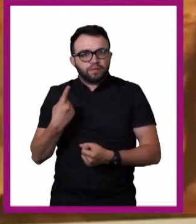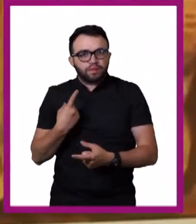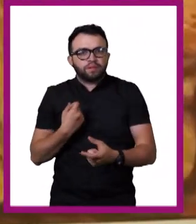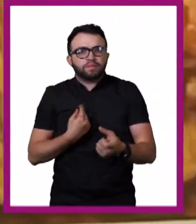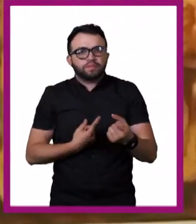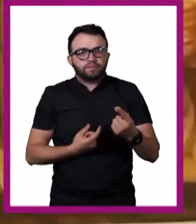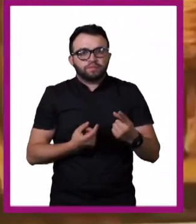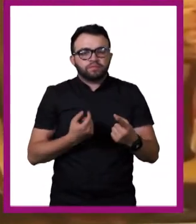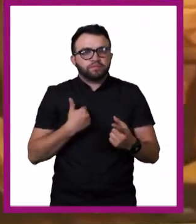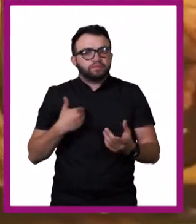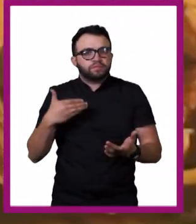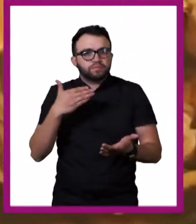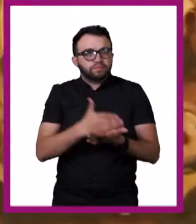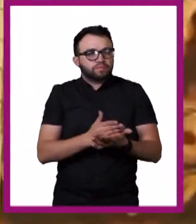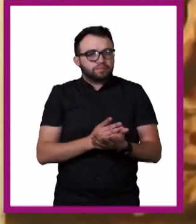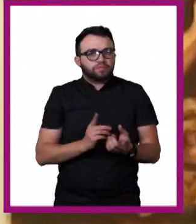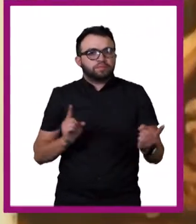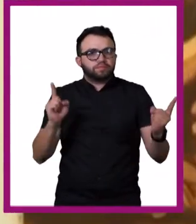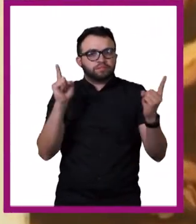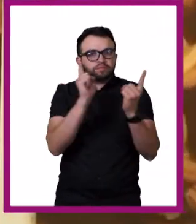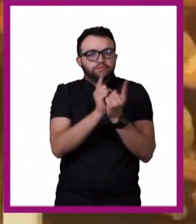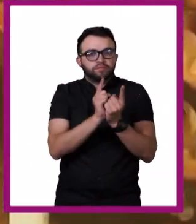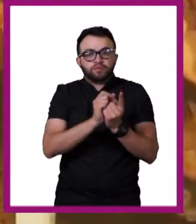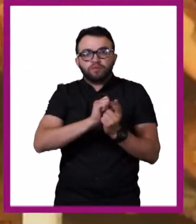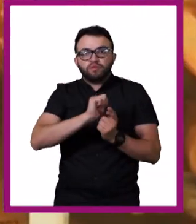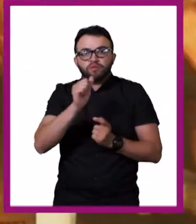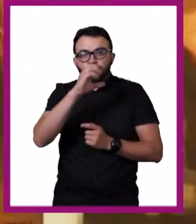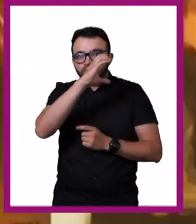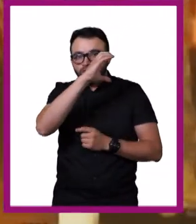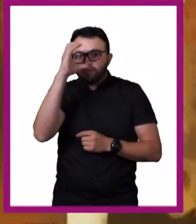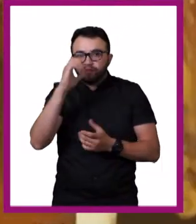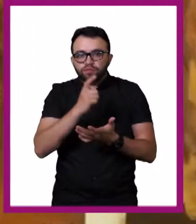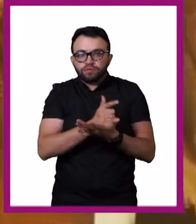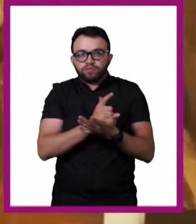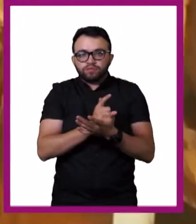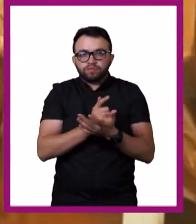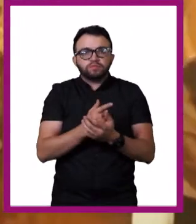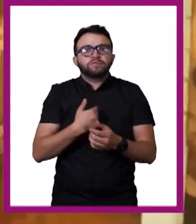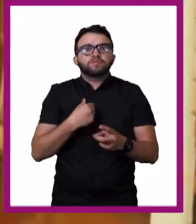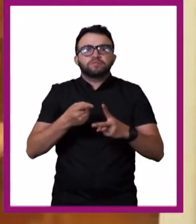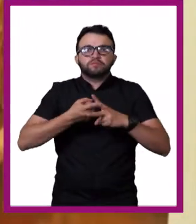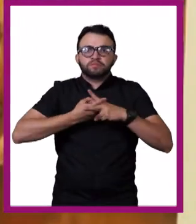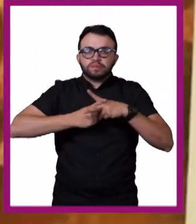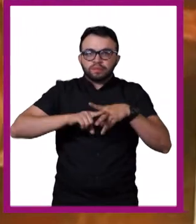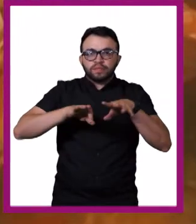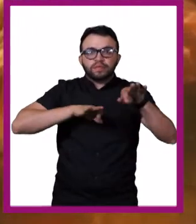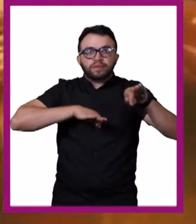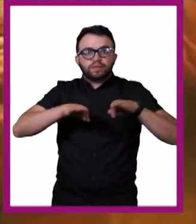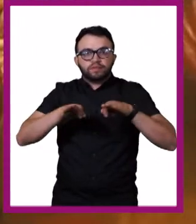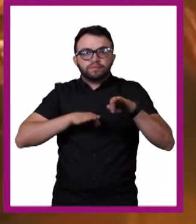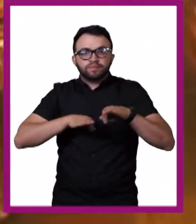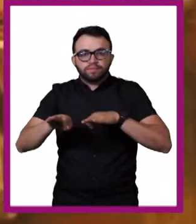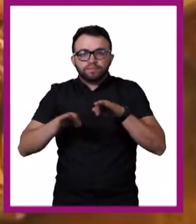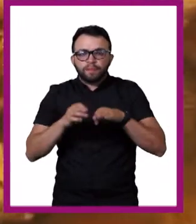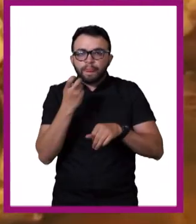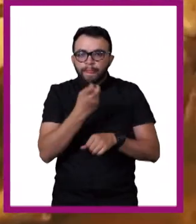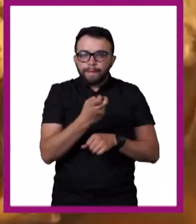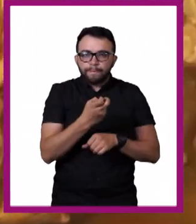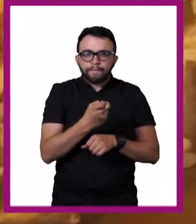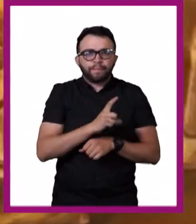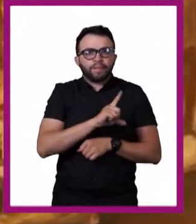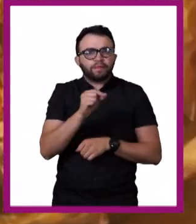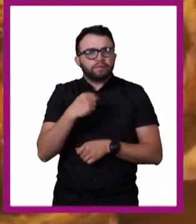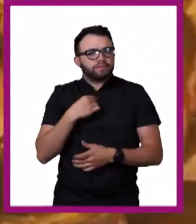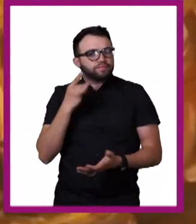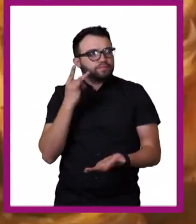con otra imagen en otro libro y empecé a trabajar con esta, pero después me di cuenta